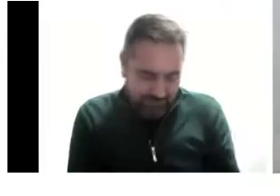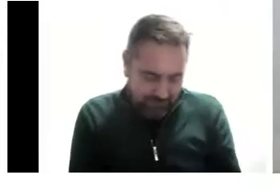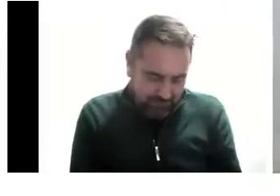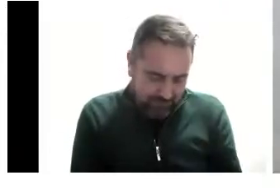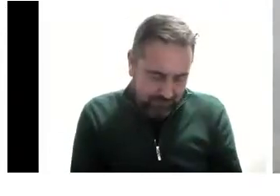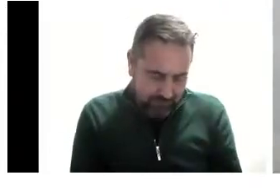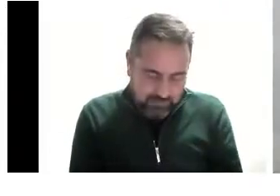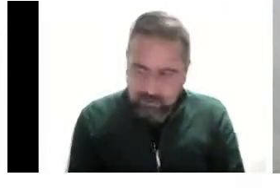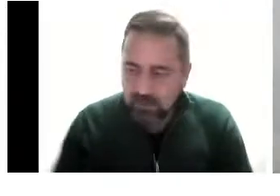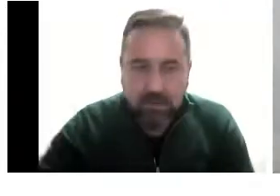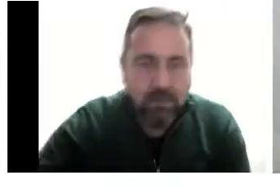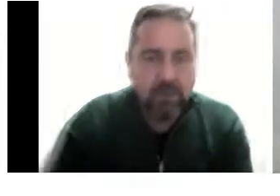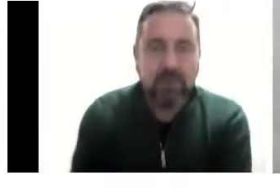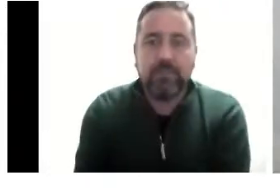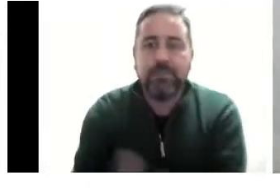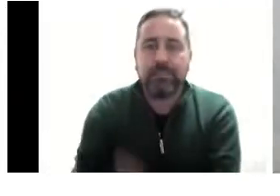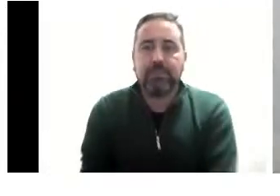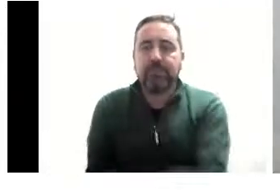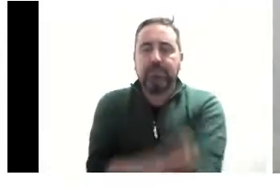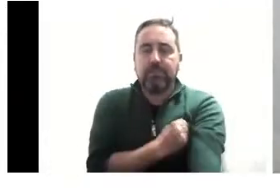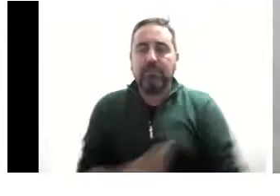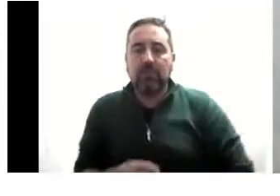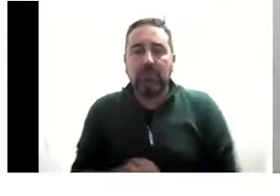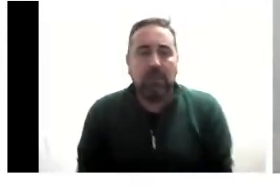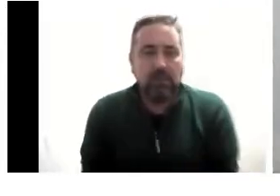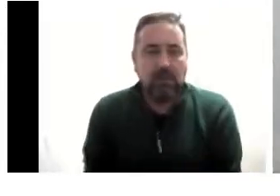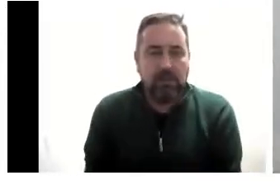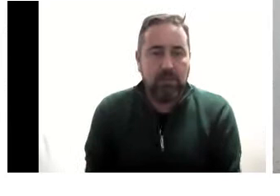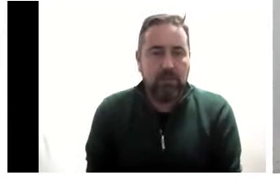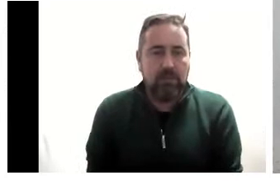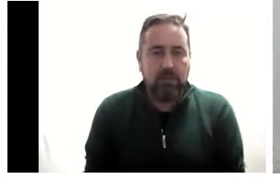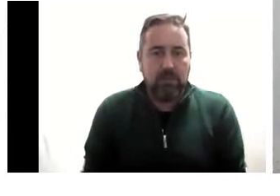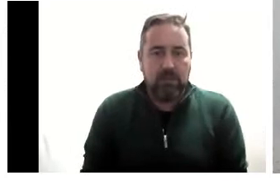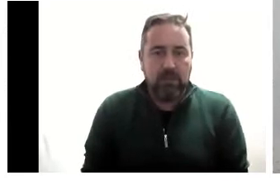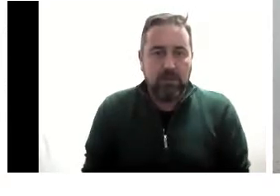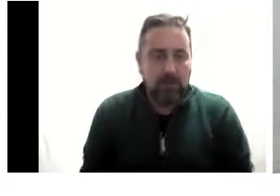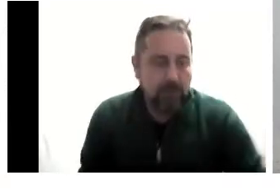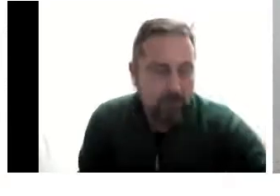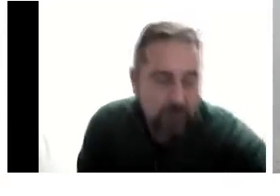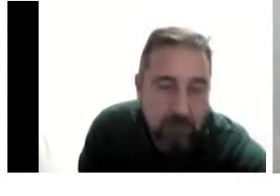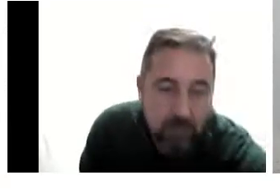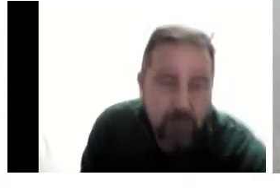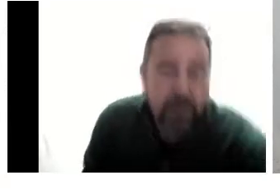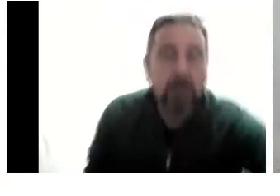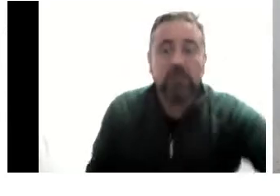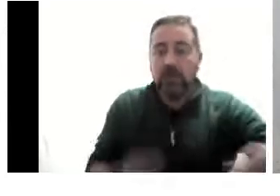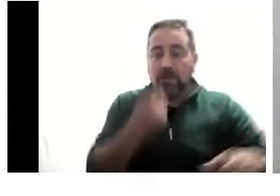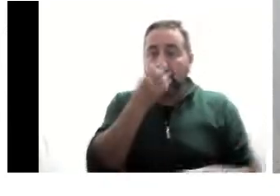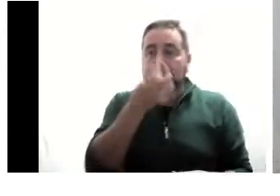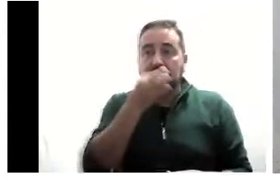Bueno, pues muy buenas tardes a todos. Entiendo que se me ve y se me escucha.